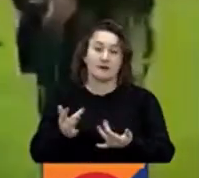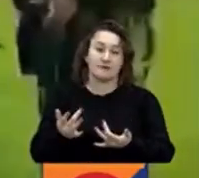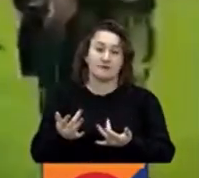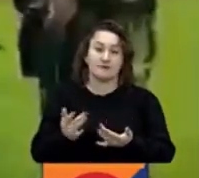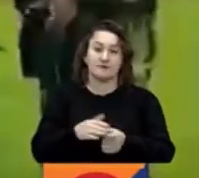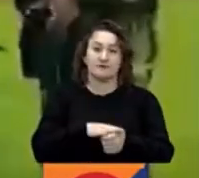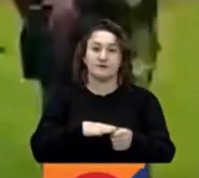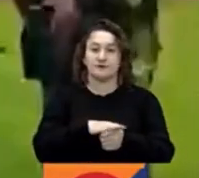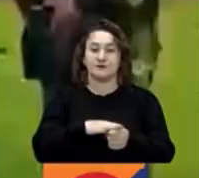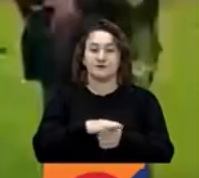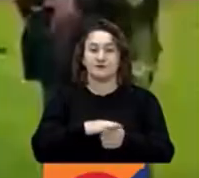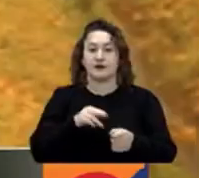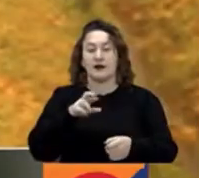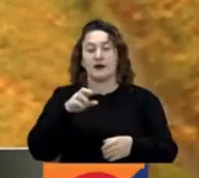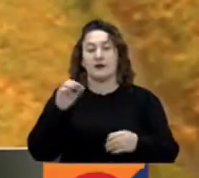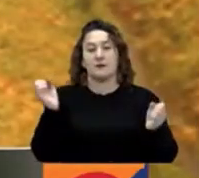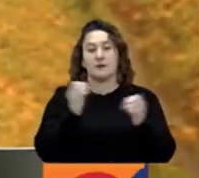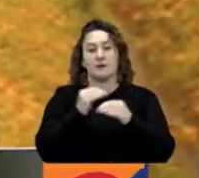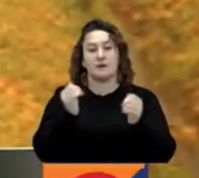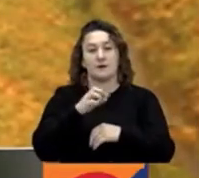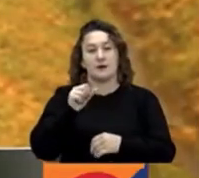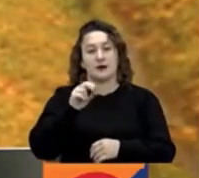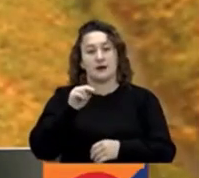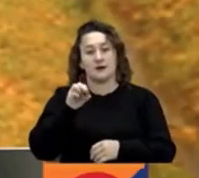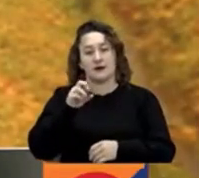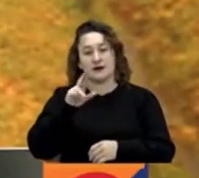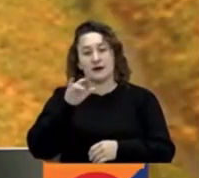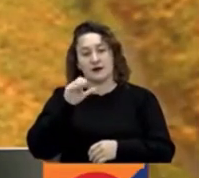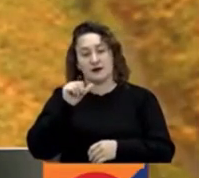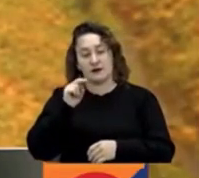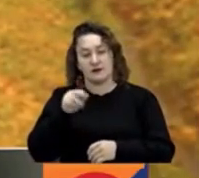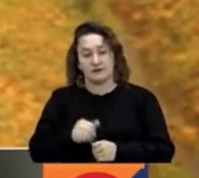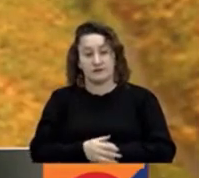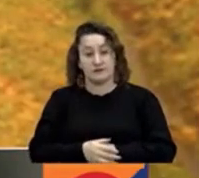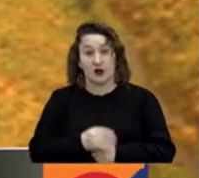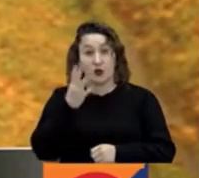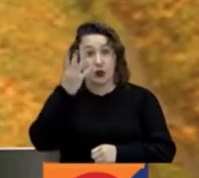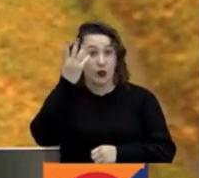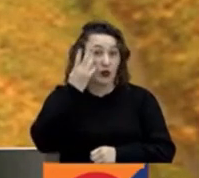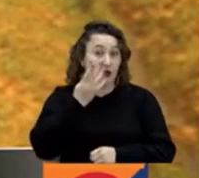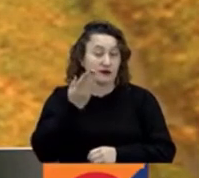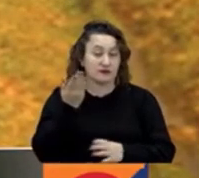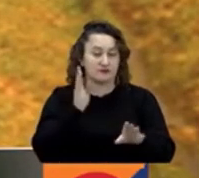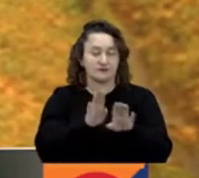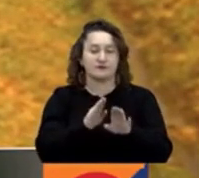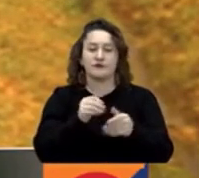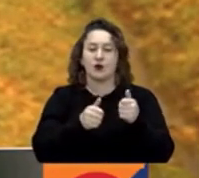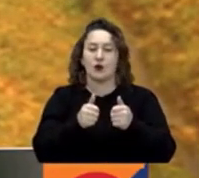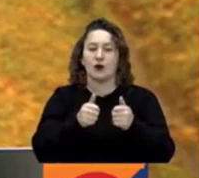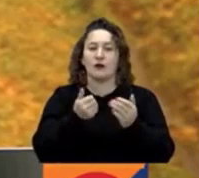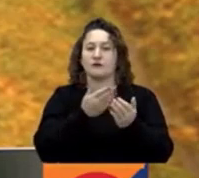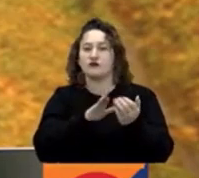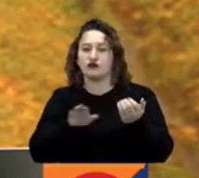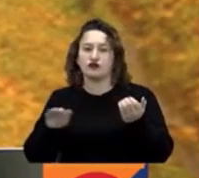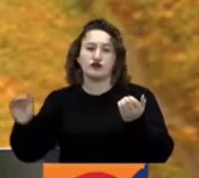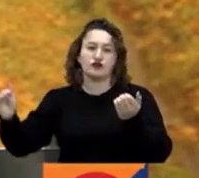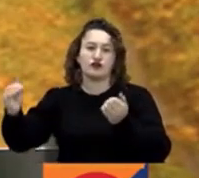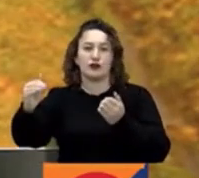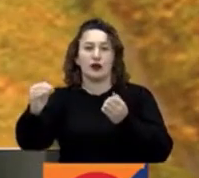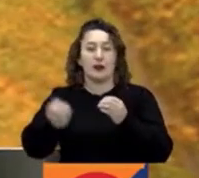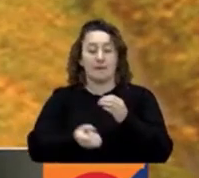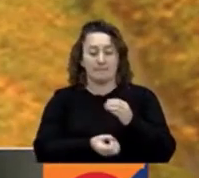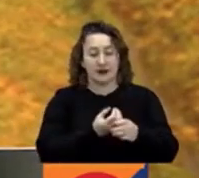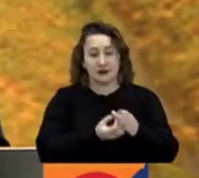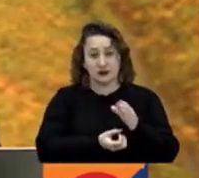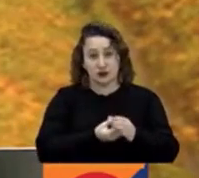situación en la vía panamericana. Y por 4 días estará cerrada para tráfico liviano la vía alterna que comunica a Pasto con